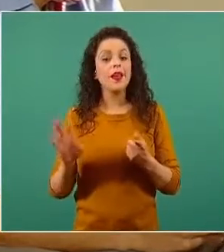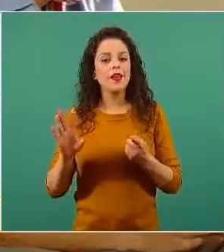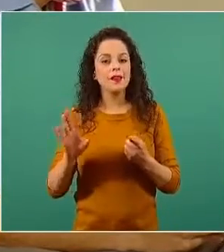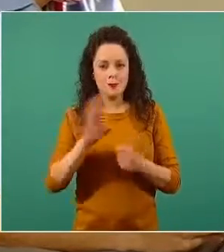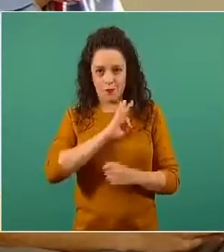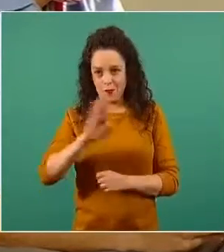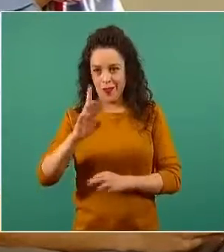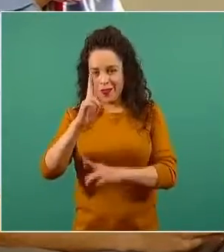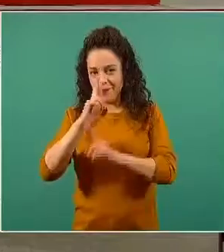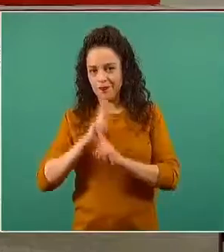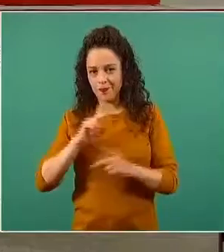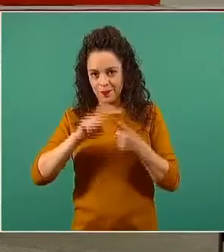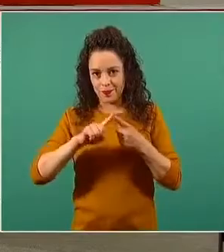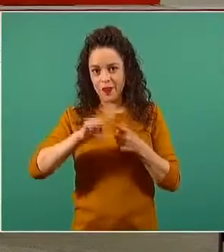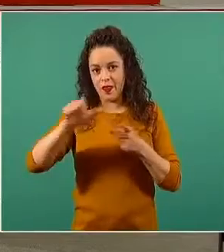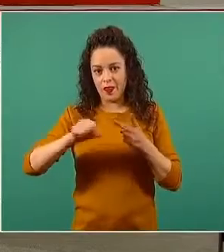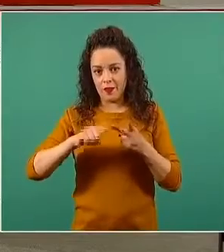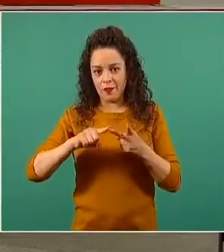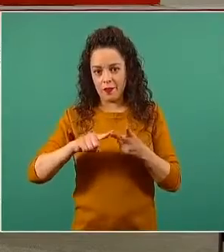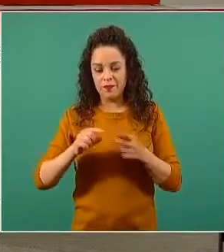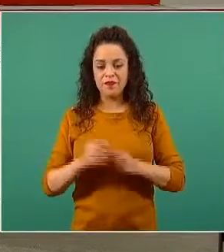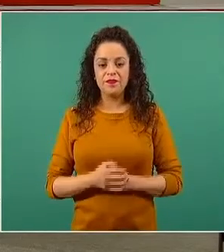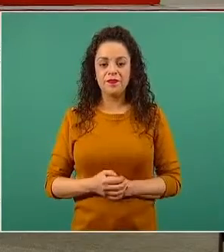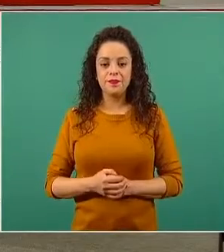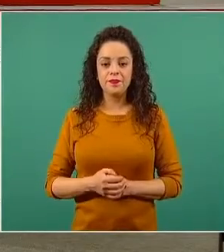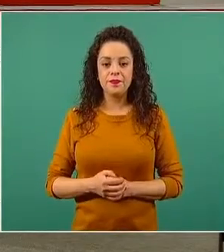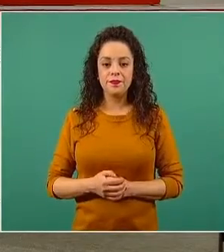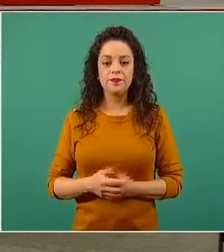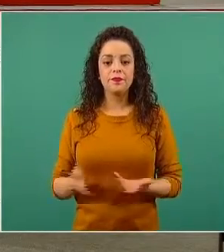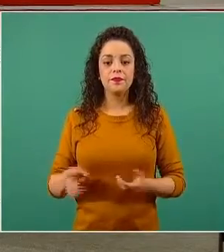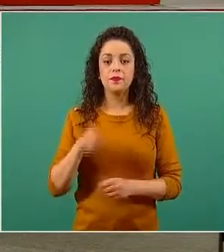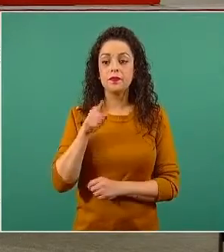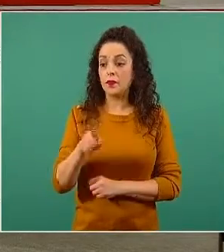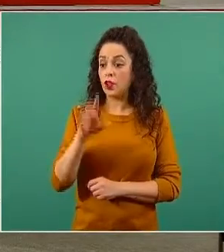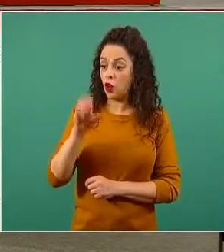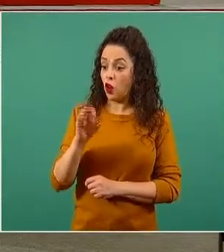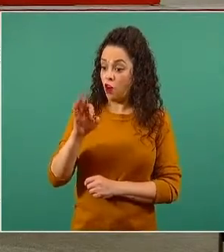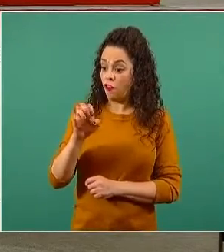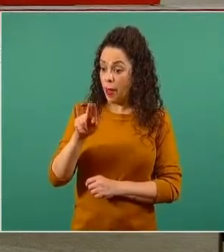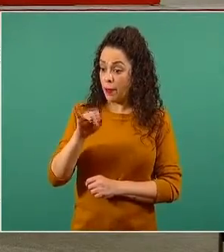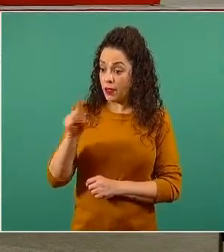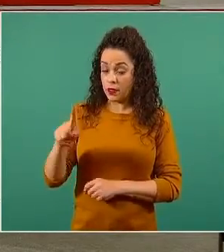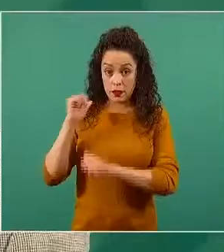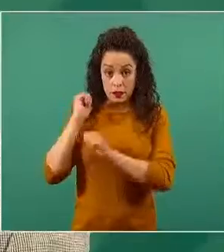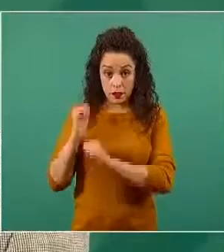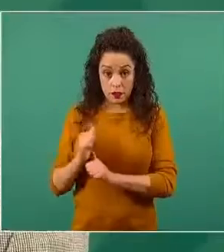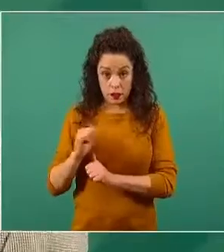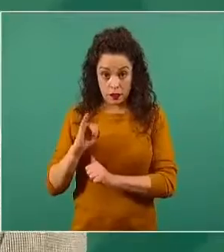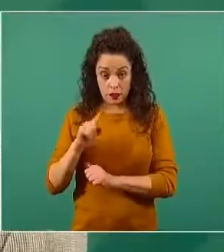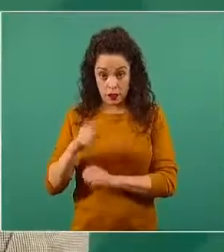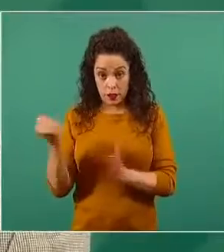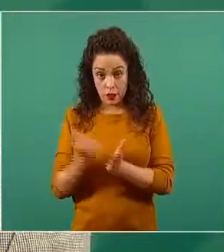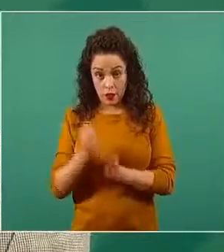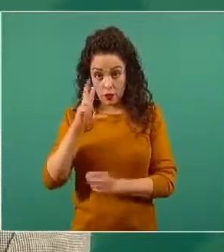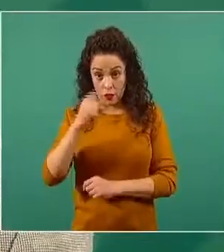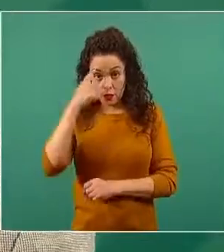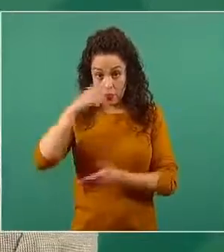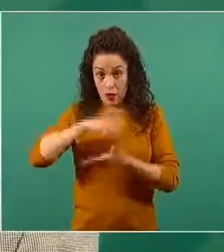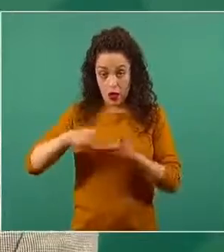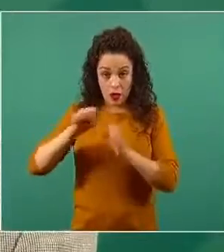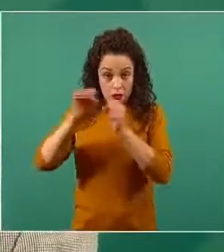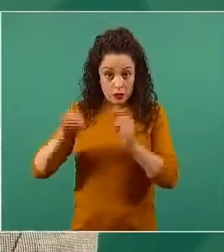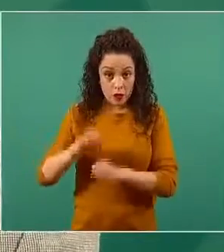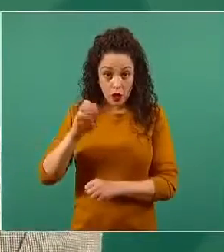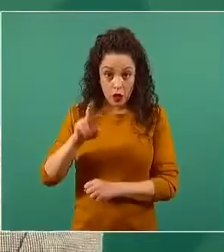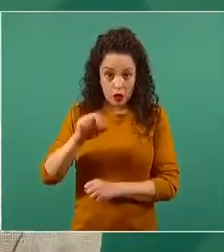esa primero y luego le hago la otra. Aquí aclaro, sí. No es competencia de COFEPRIS autorizar o no la adquisición por COVAX.